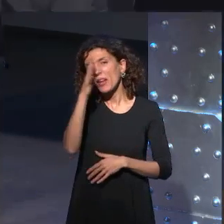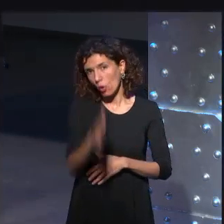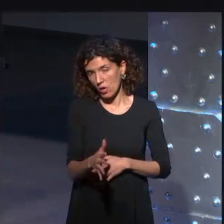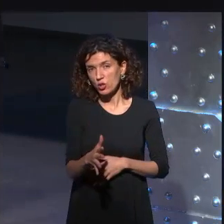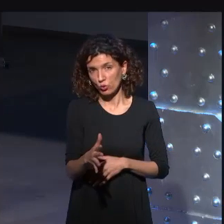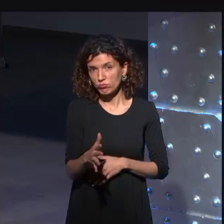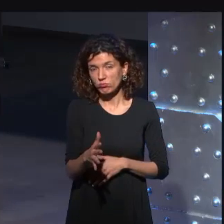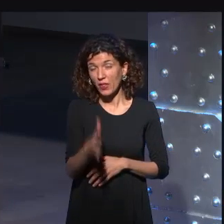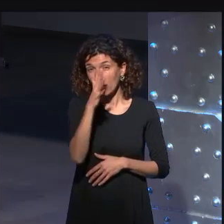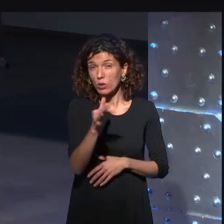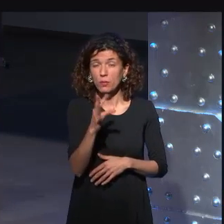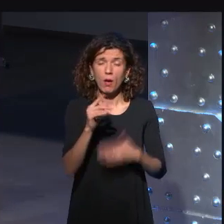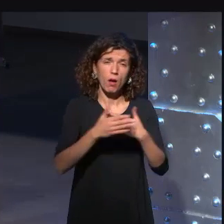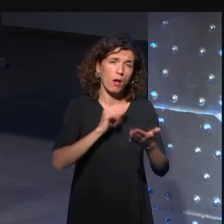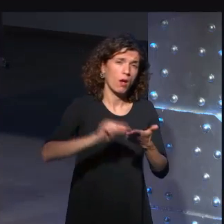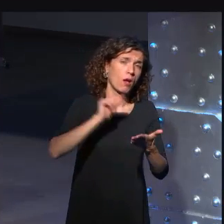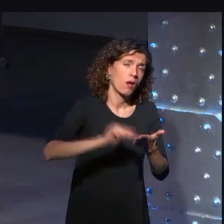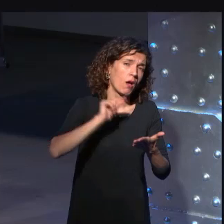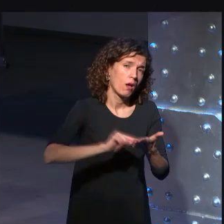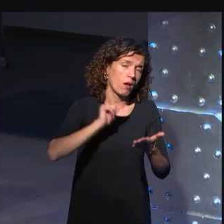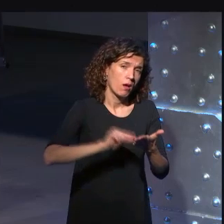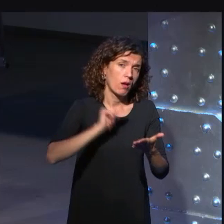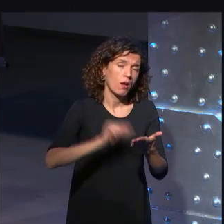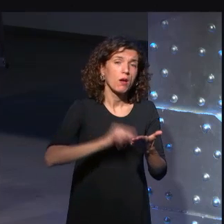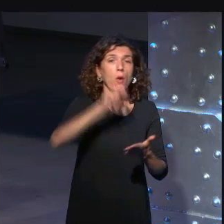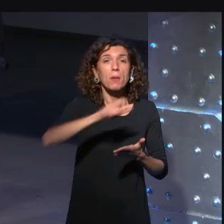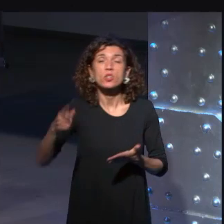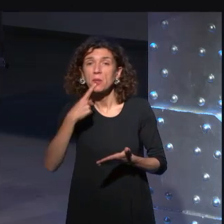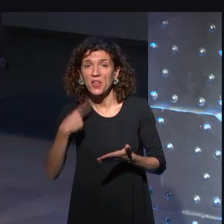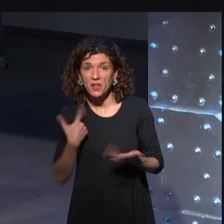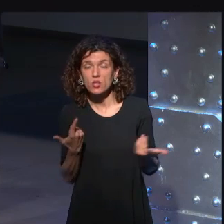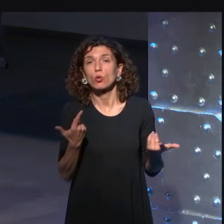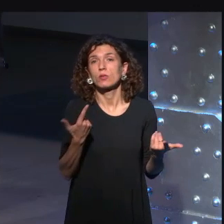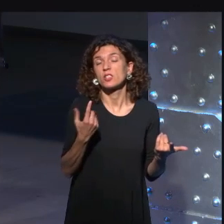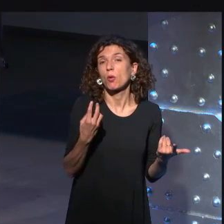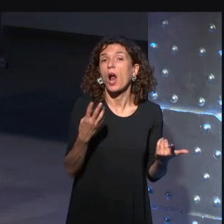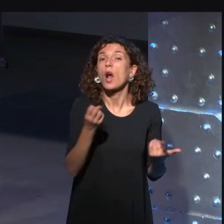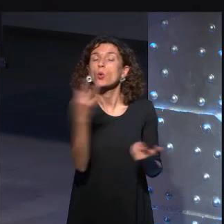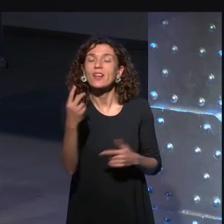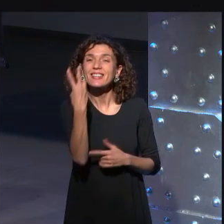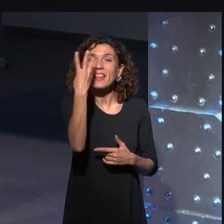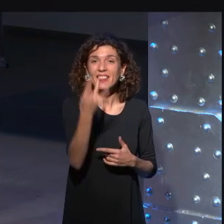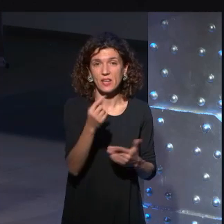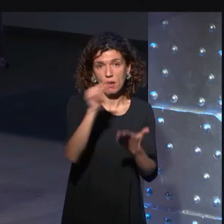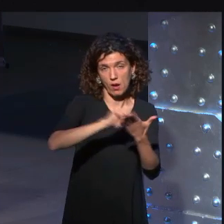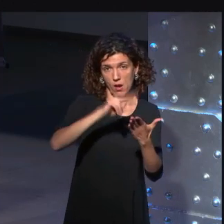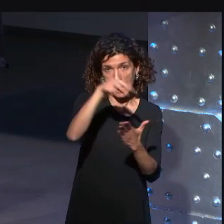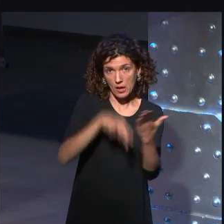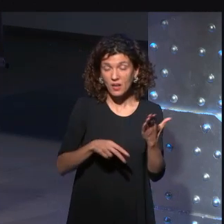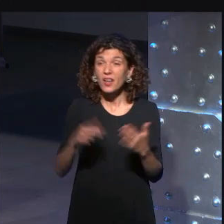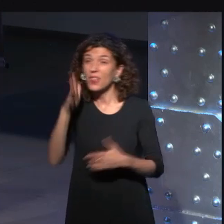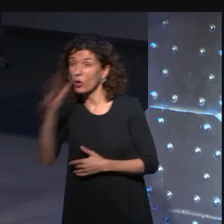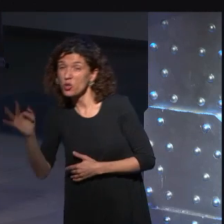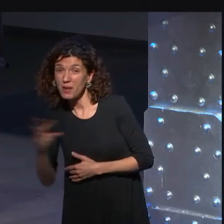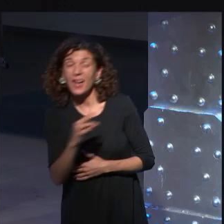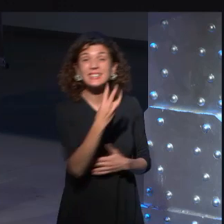años y medio escribiendo este libro. Y hay gente que me ha dicho que la leyó en 3 días. 5 años y medio contra 3 días, dice